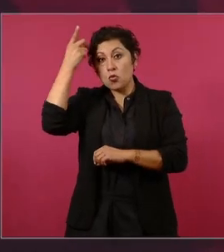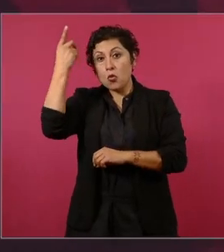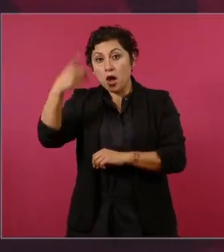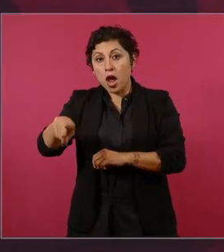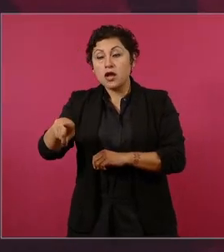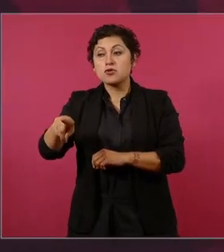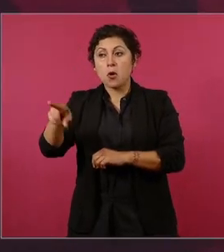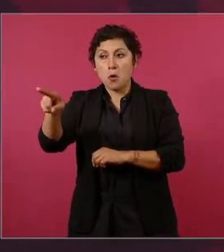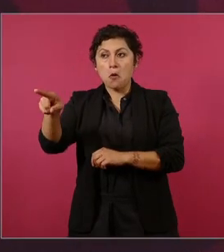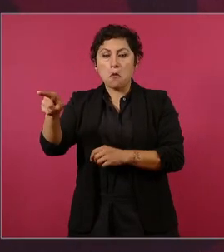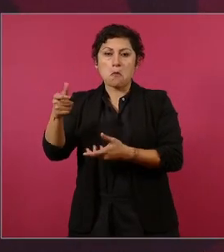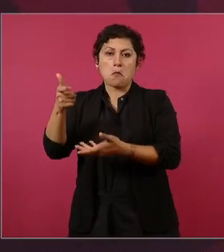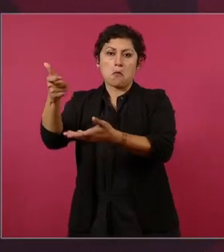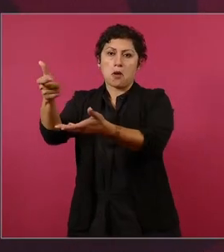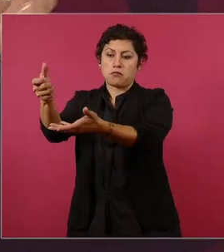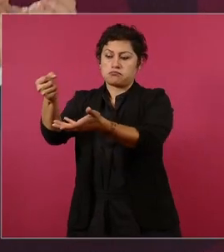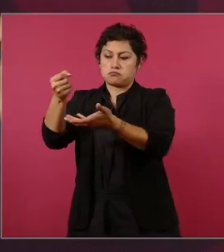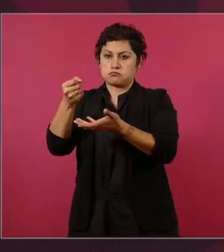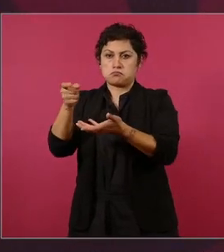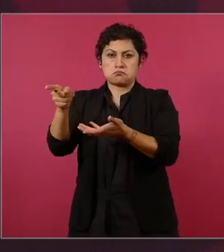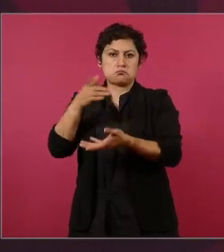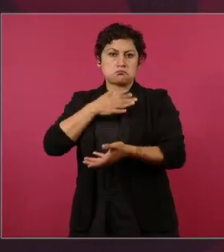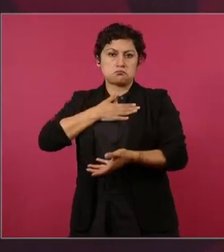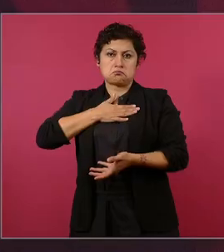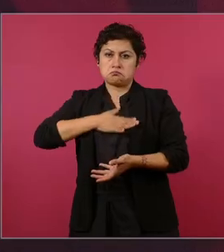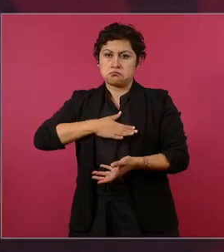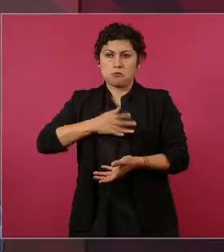conformes, y es justicia.